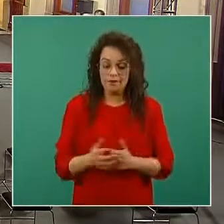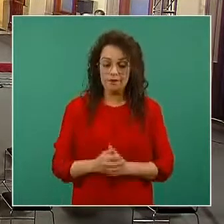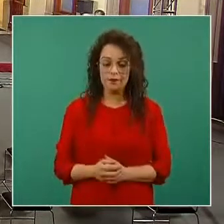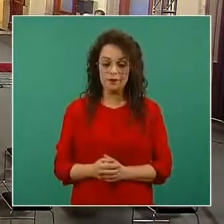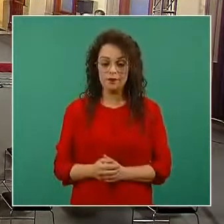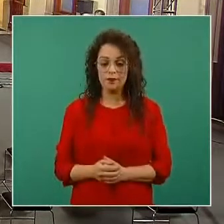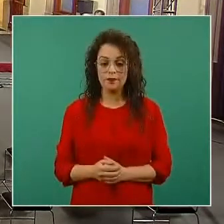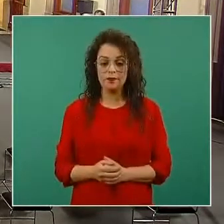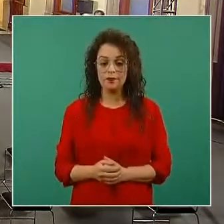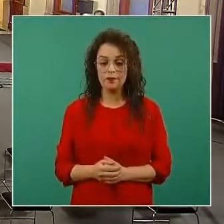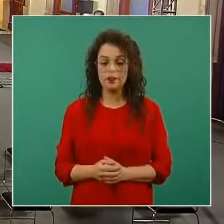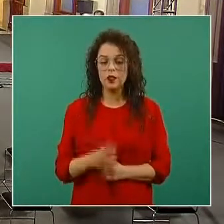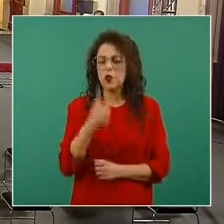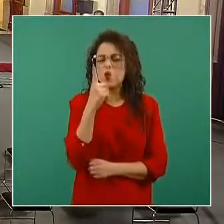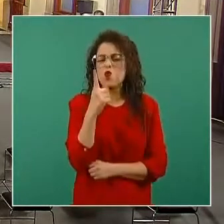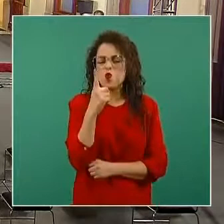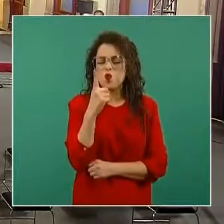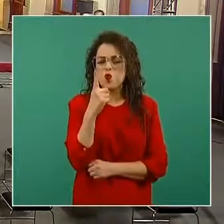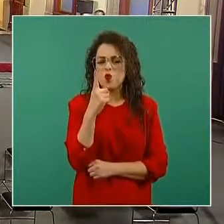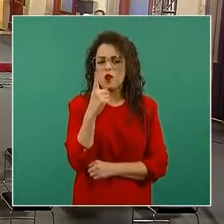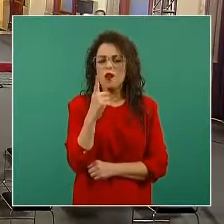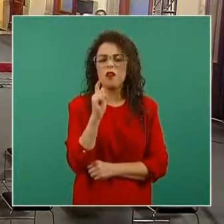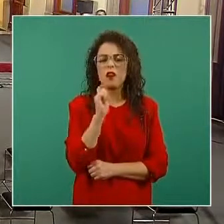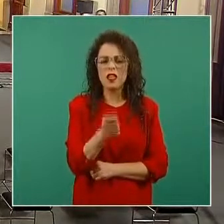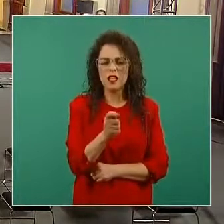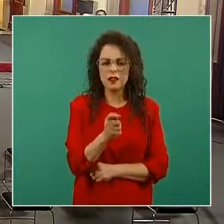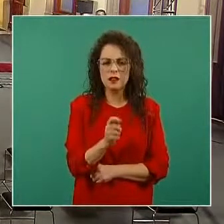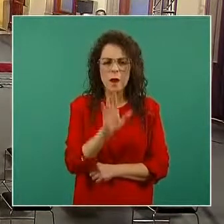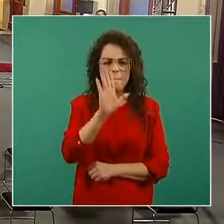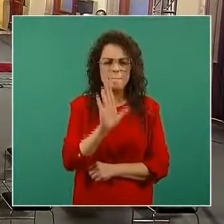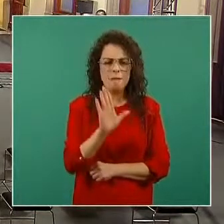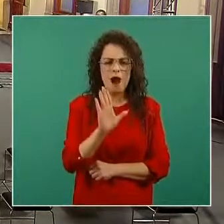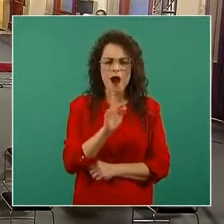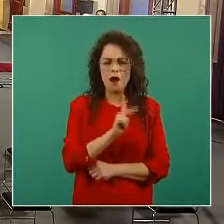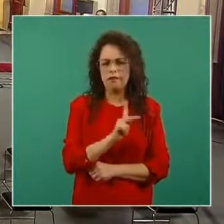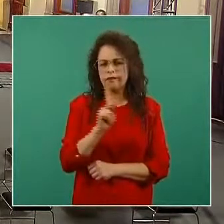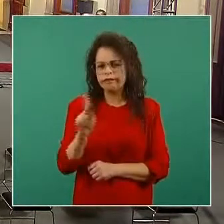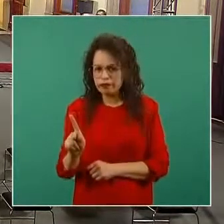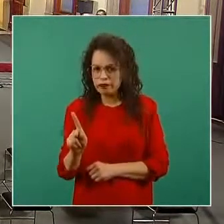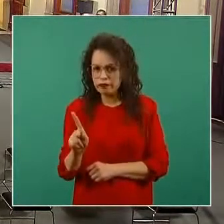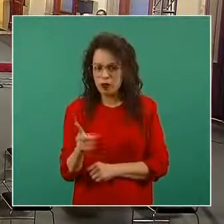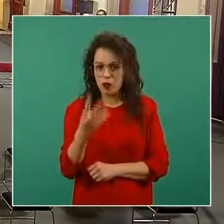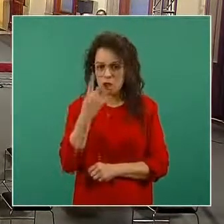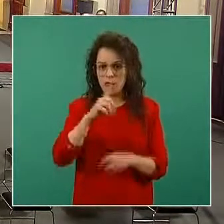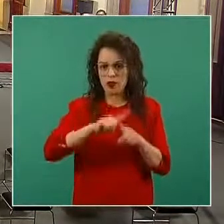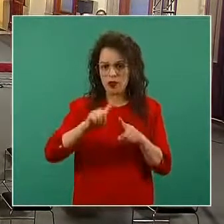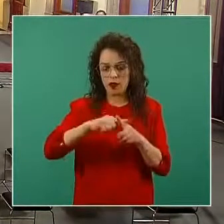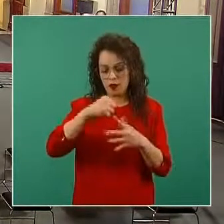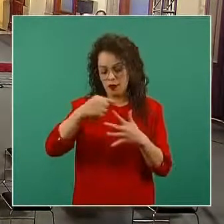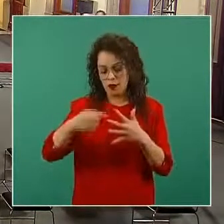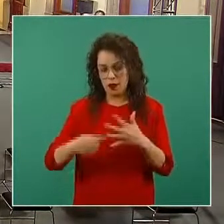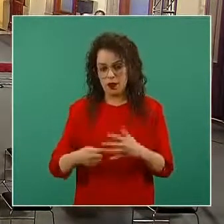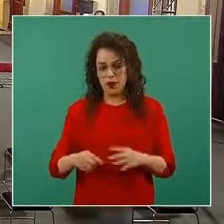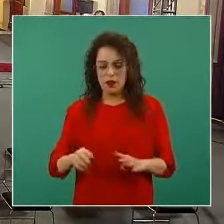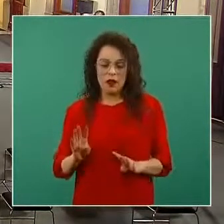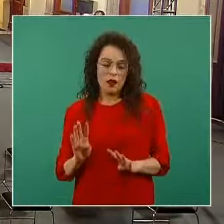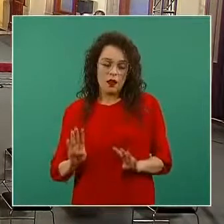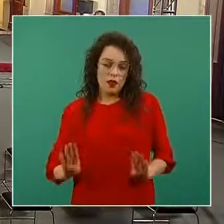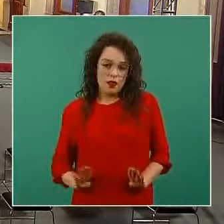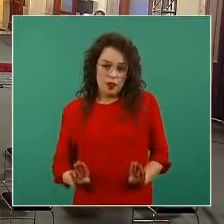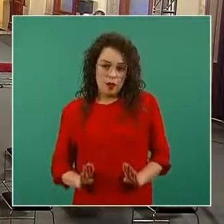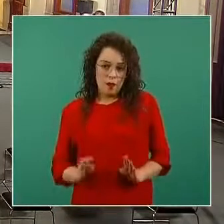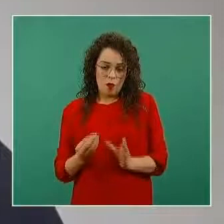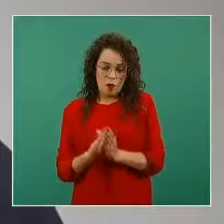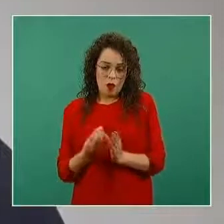Una de ellas, y que es característica o es similar prácticamente en los 4 tipos de vacunas que hasta el momento tenemos